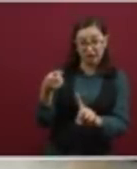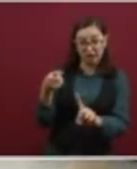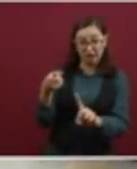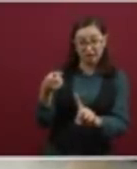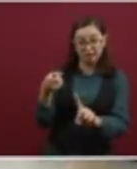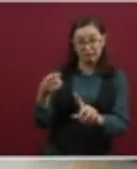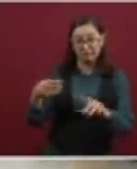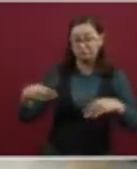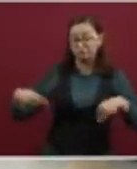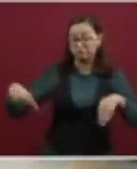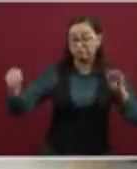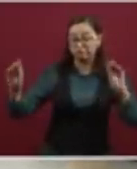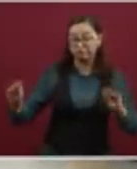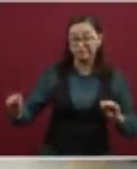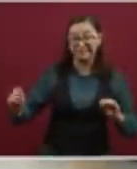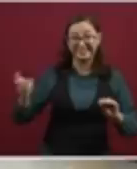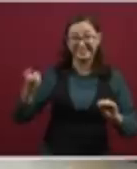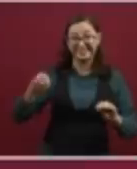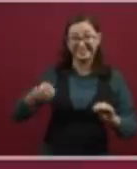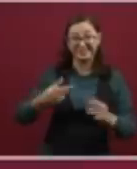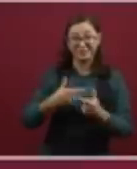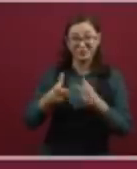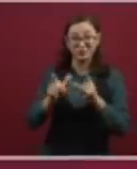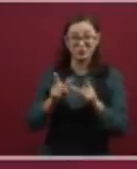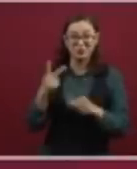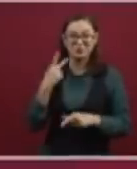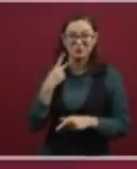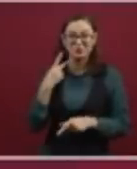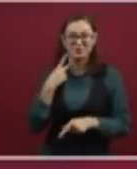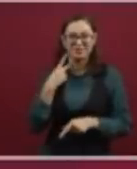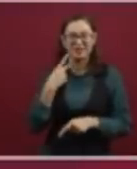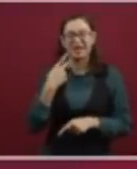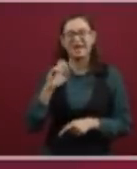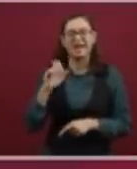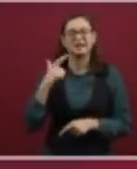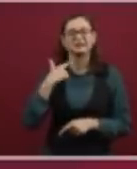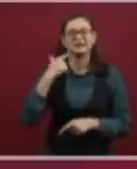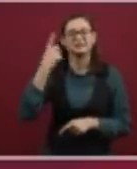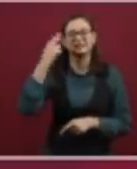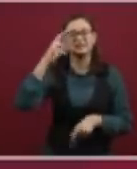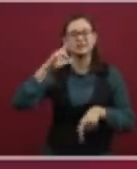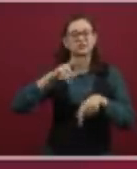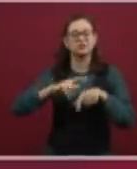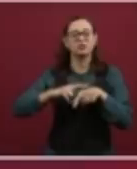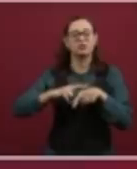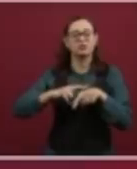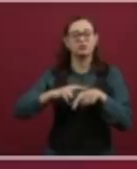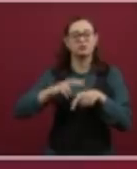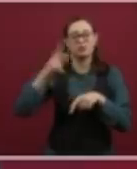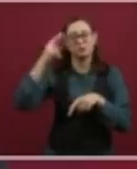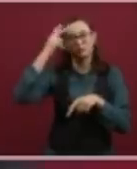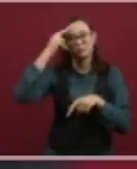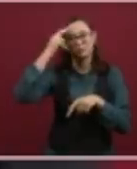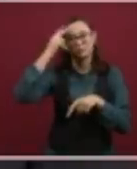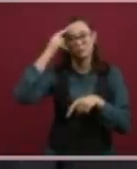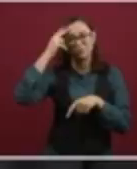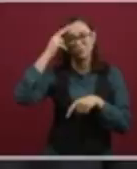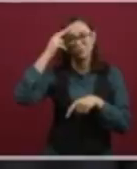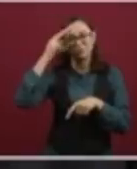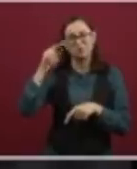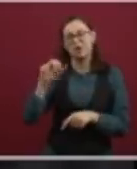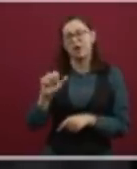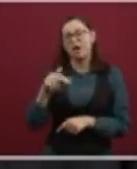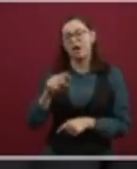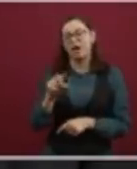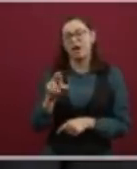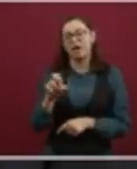corrieron, despidieron al director de Bellas Artes, a mi paisano Andrés I.